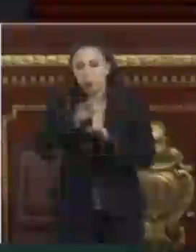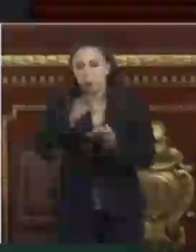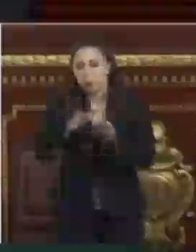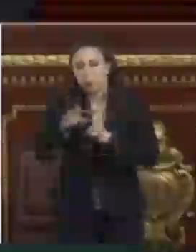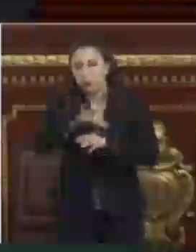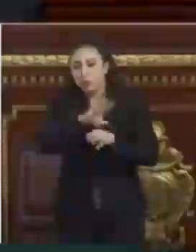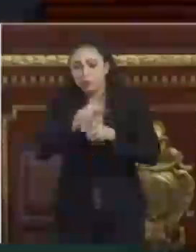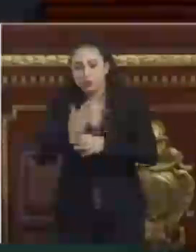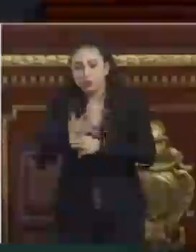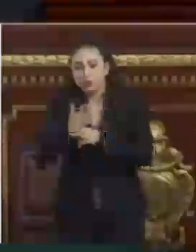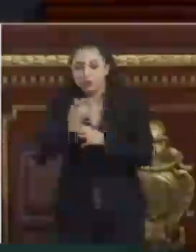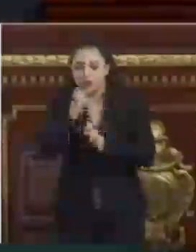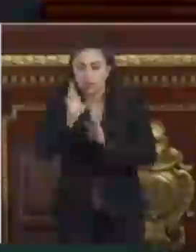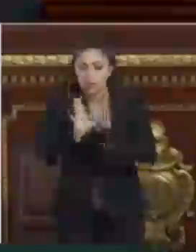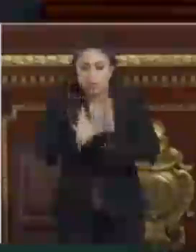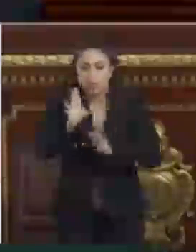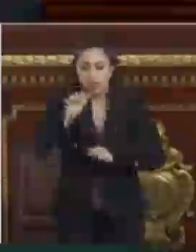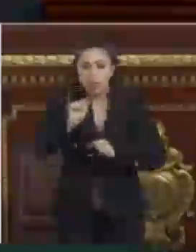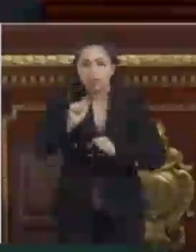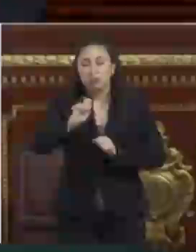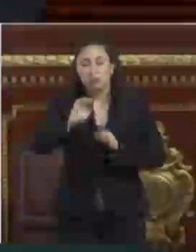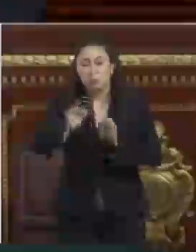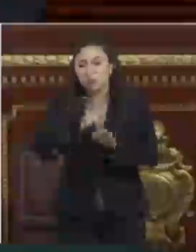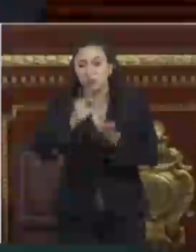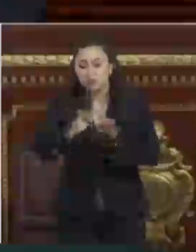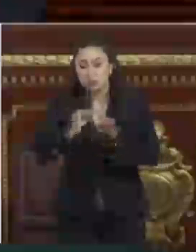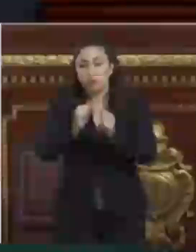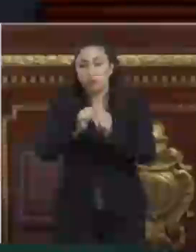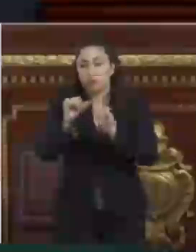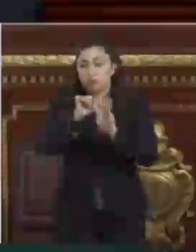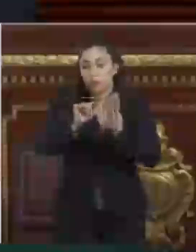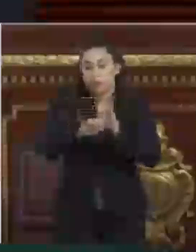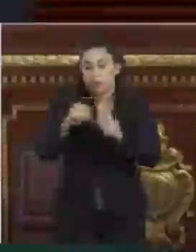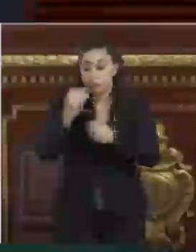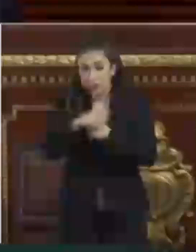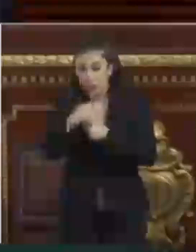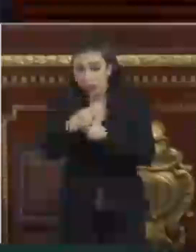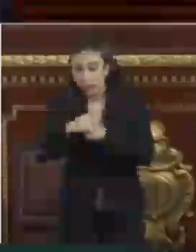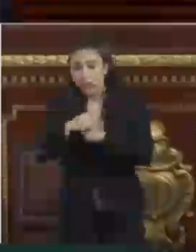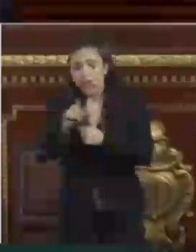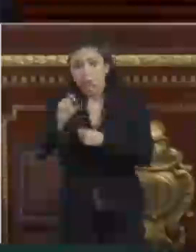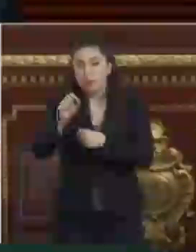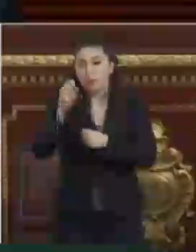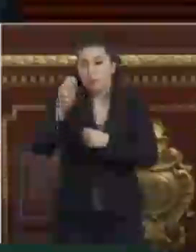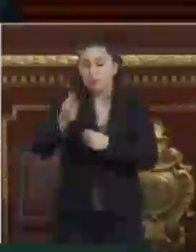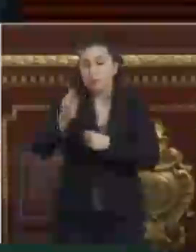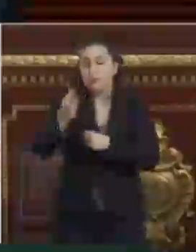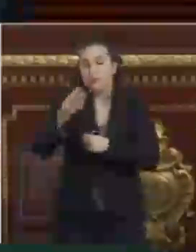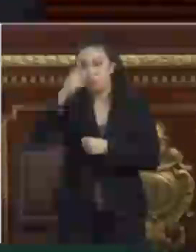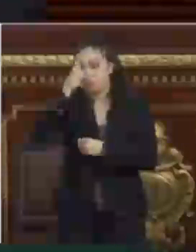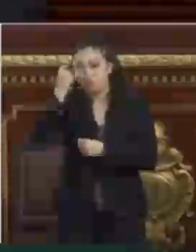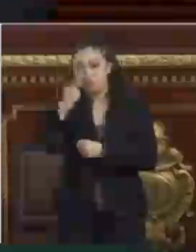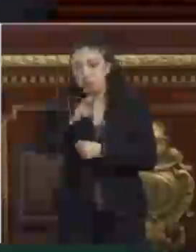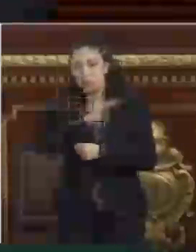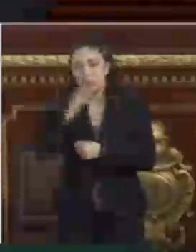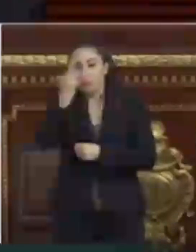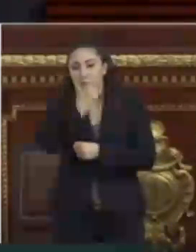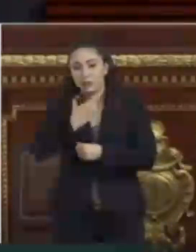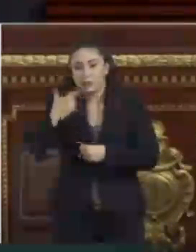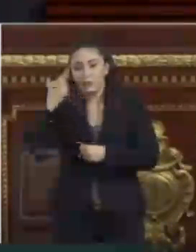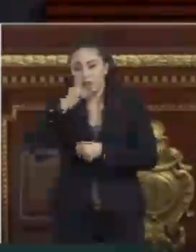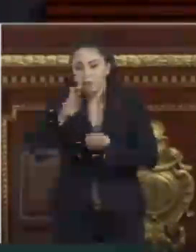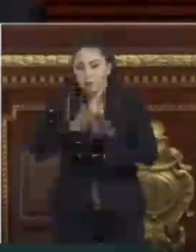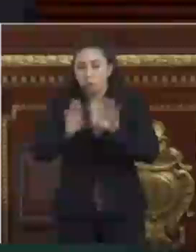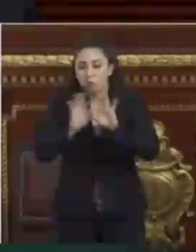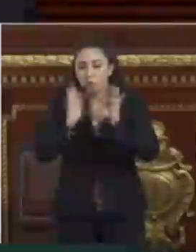Política de la Ciudad de México a fin de modificar el número, denominación y límites territoriales de las alcaldías Gustavo Amadero e